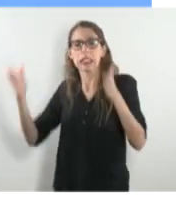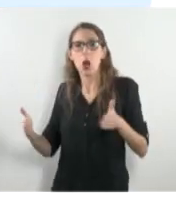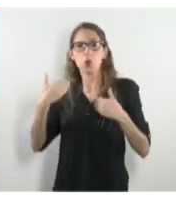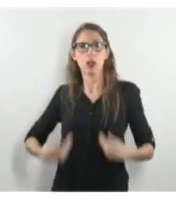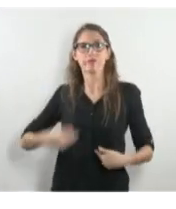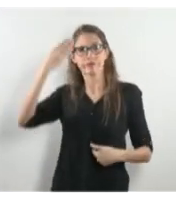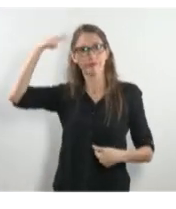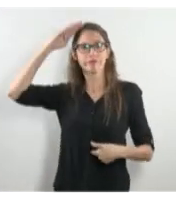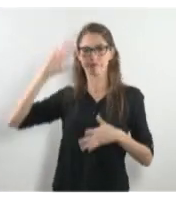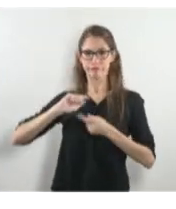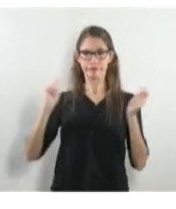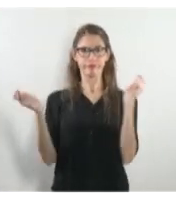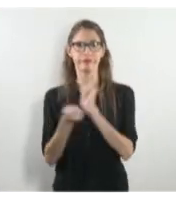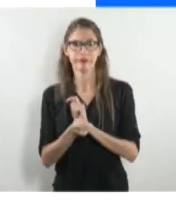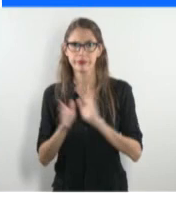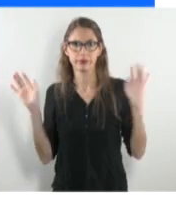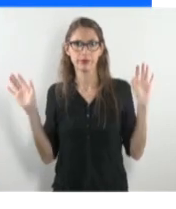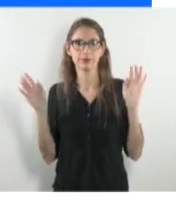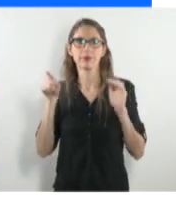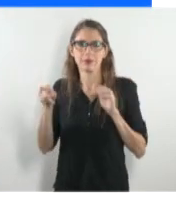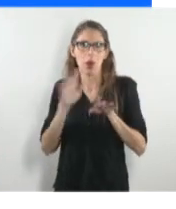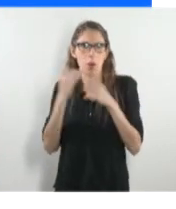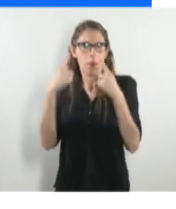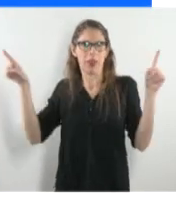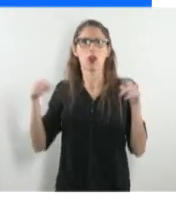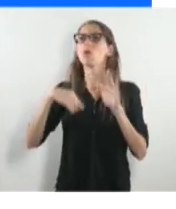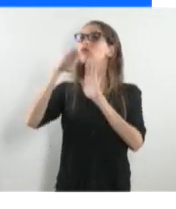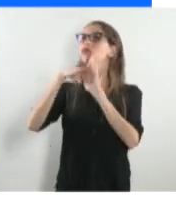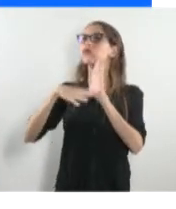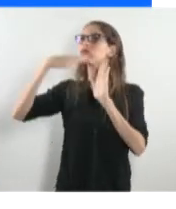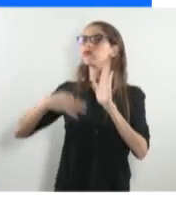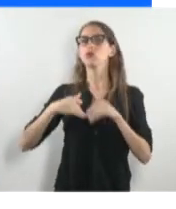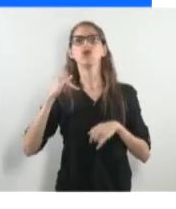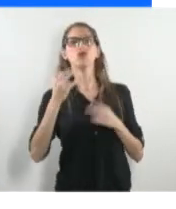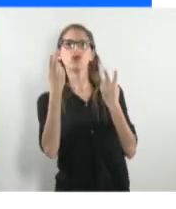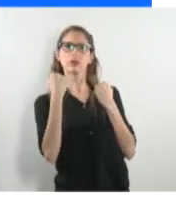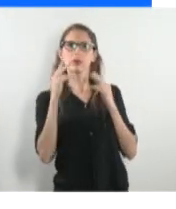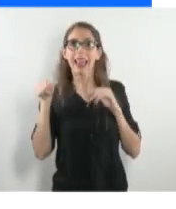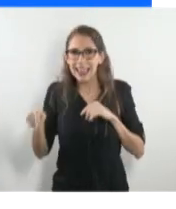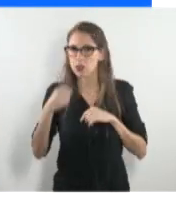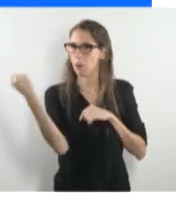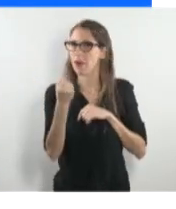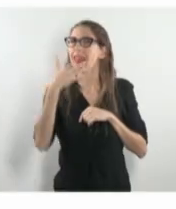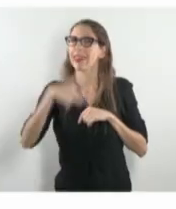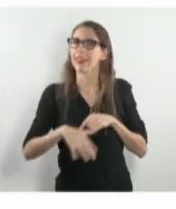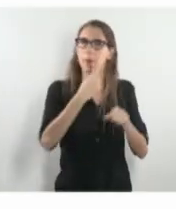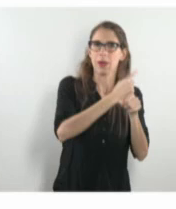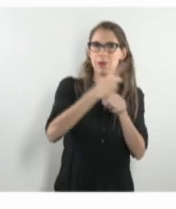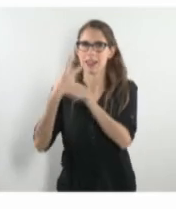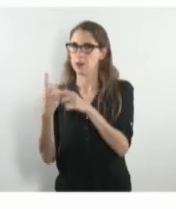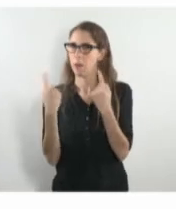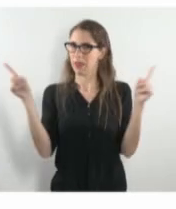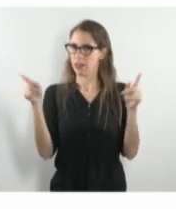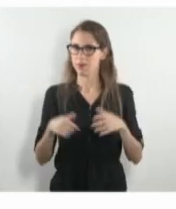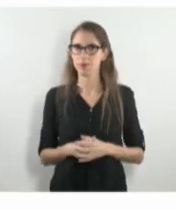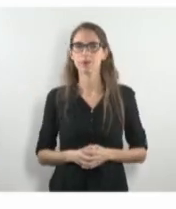alguien que es una vuelta al orden. Esas dos diferencias son fundamentales para entender la primera y la segunda parte.